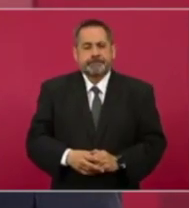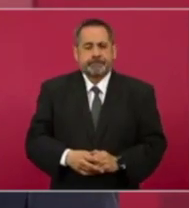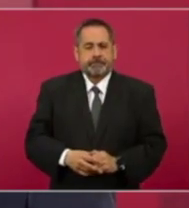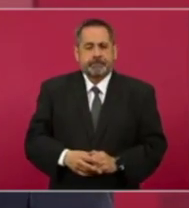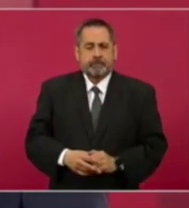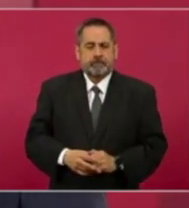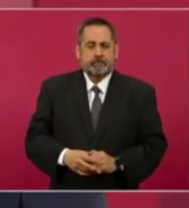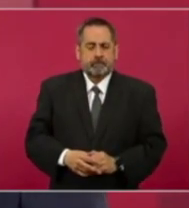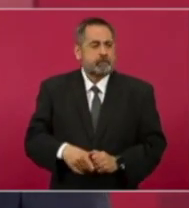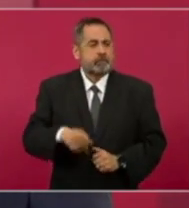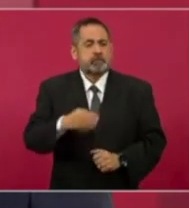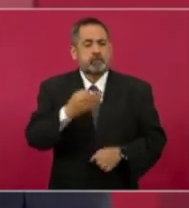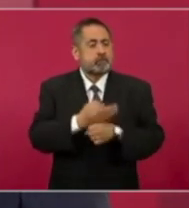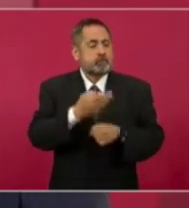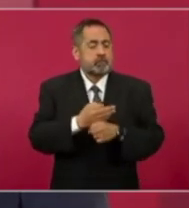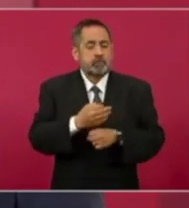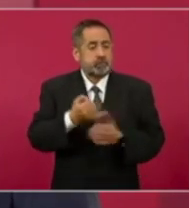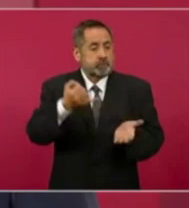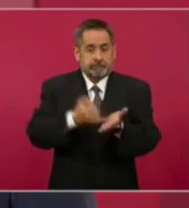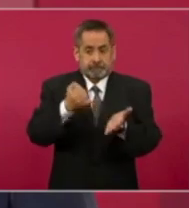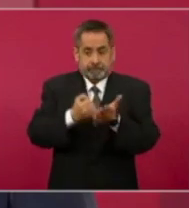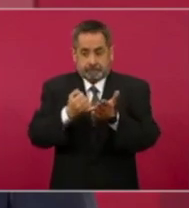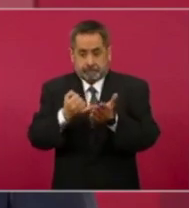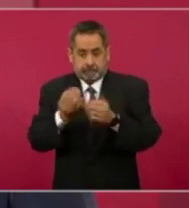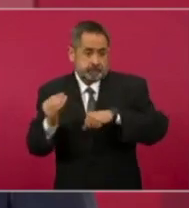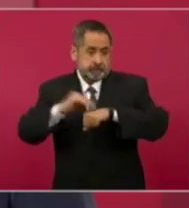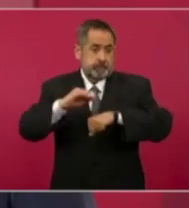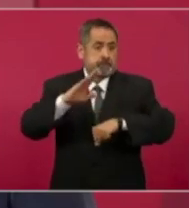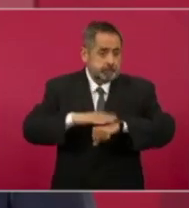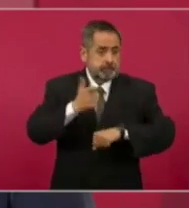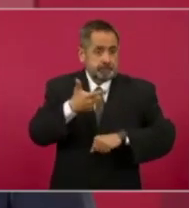no han habido aumentos de impuestos.